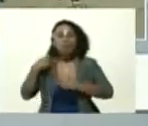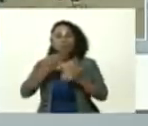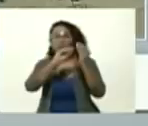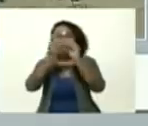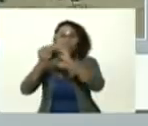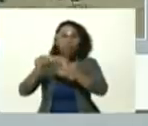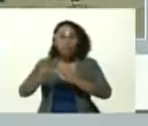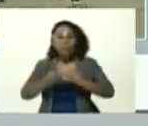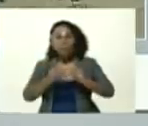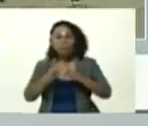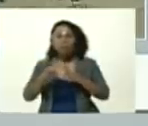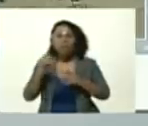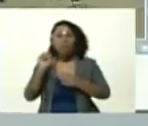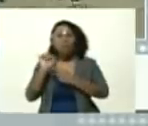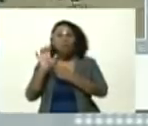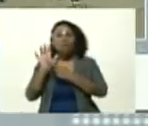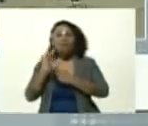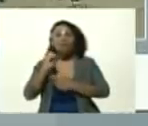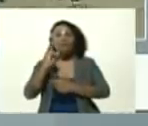construyó los Ilustres.